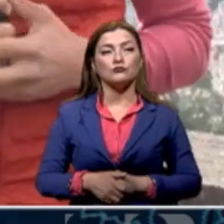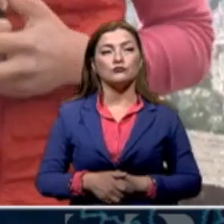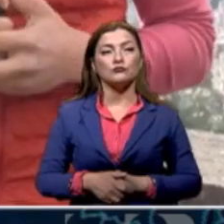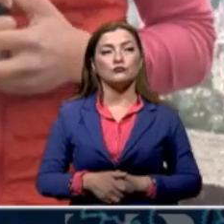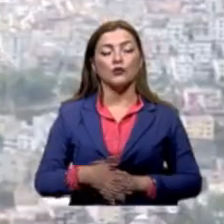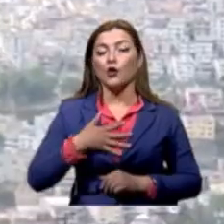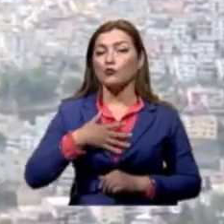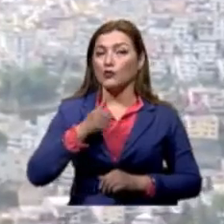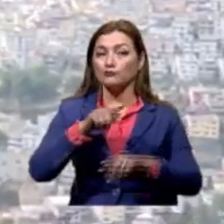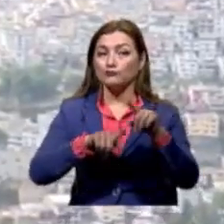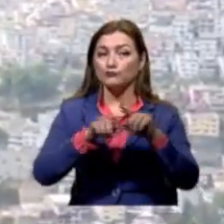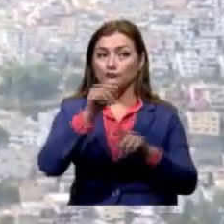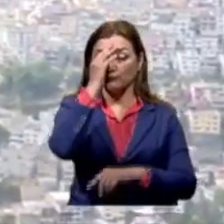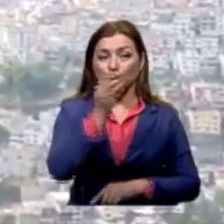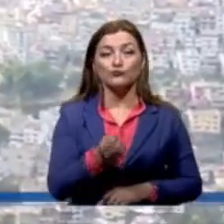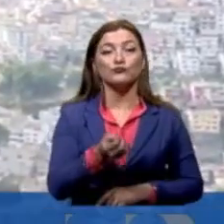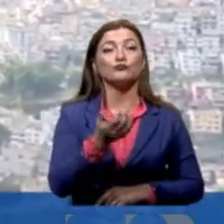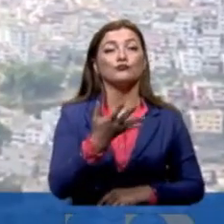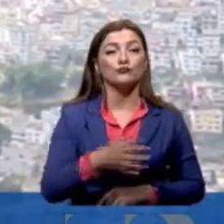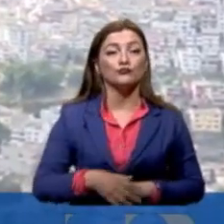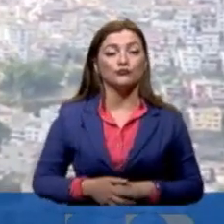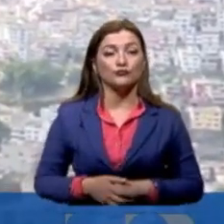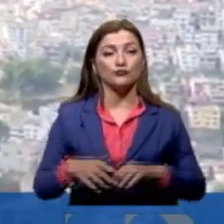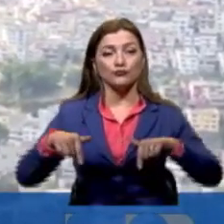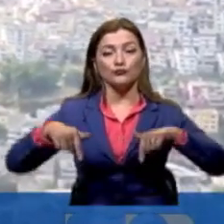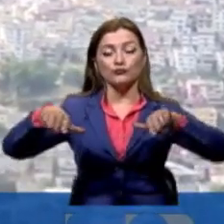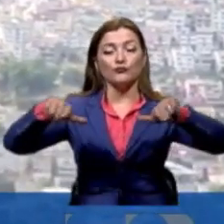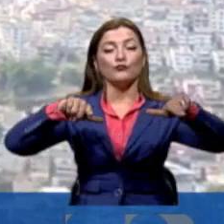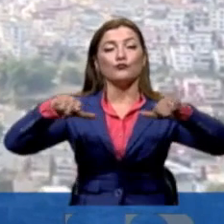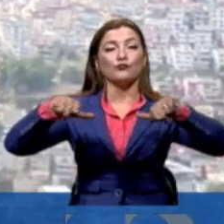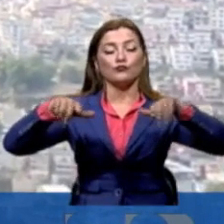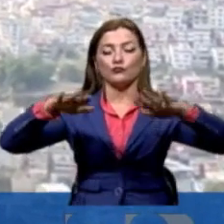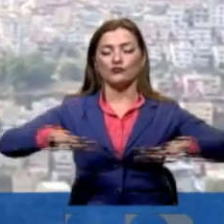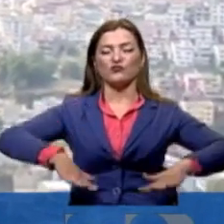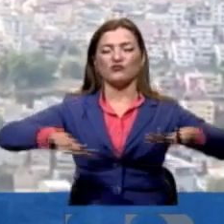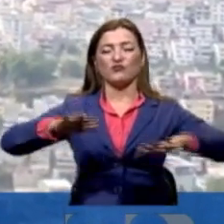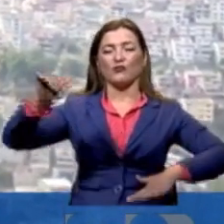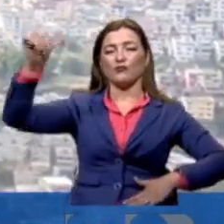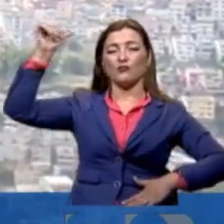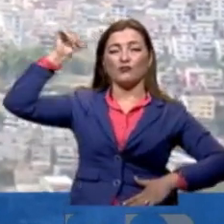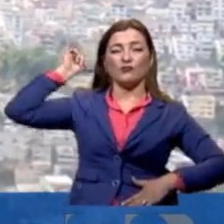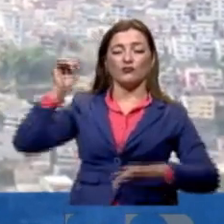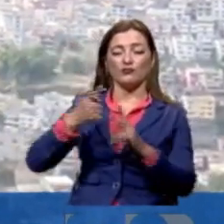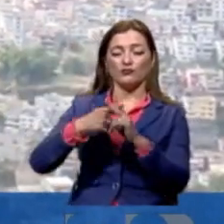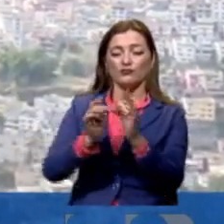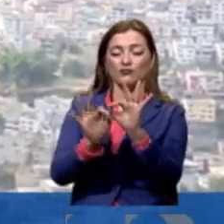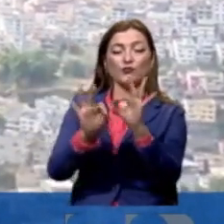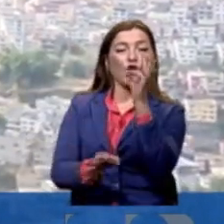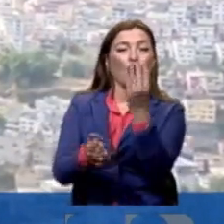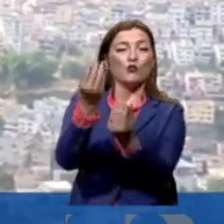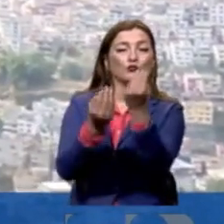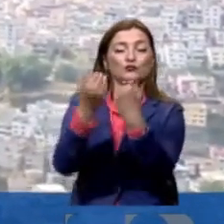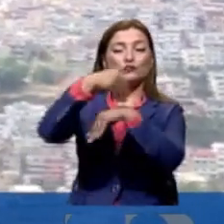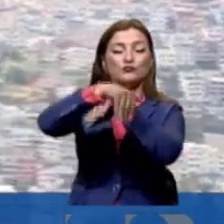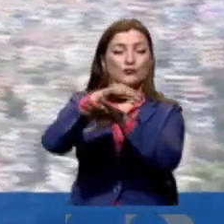Gabriel, amigos televidentes, muy buenos días. Pues bueno, nosotros estamos ya in situ, ¿no?, en el lugar donde se suscitó este hecho la